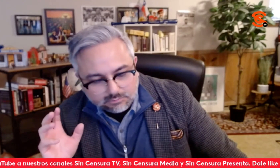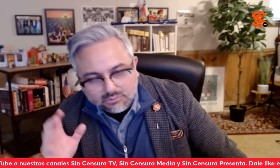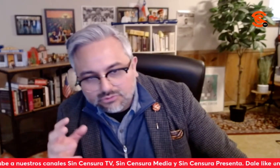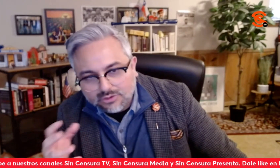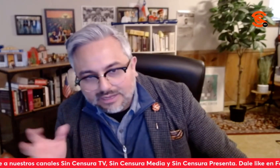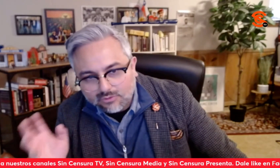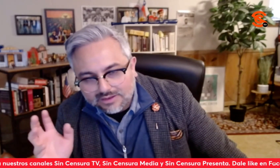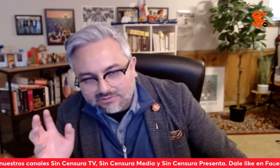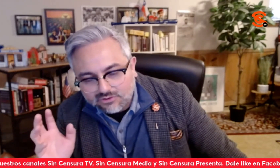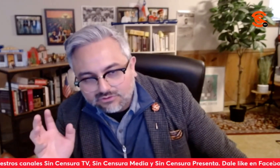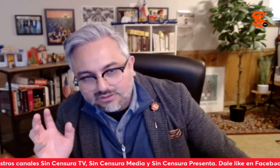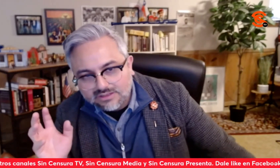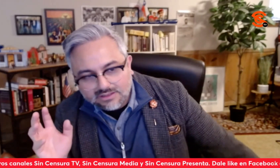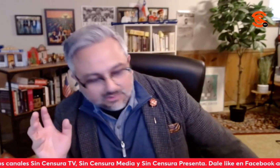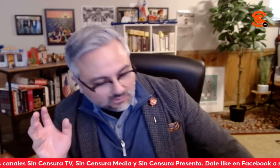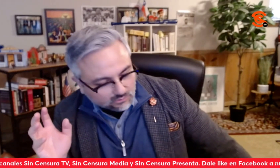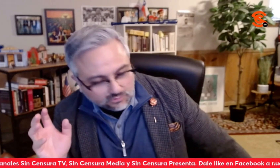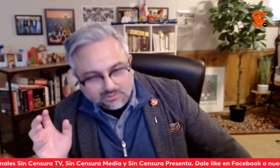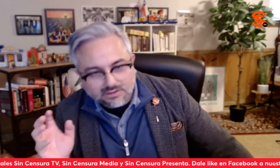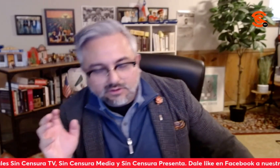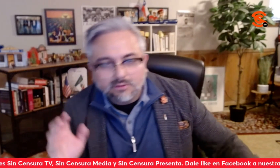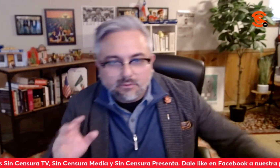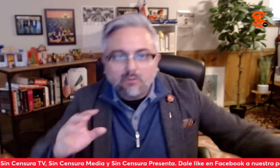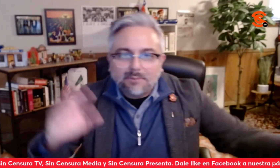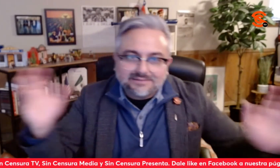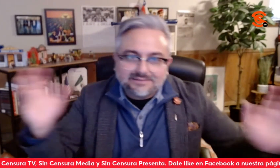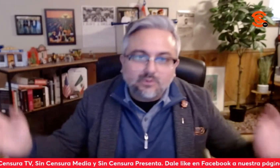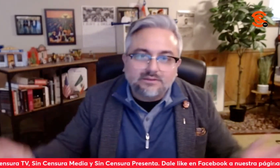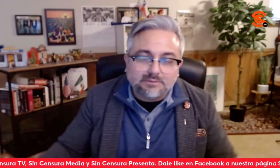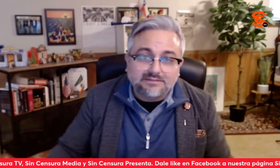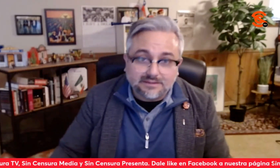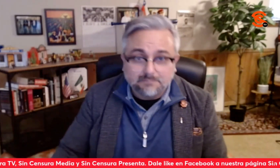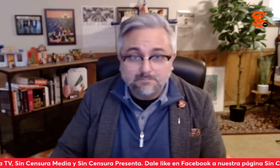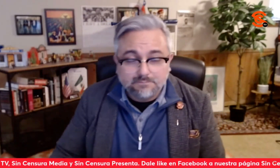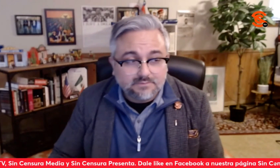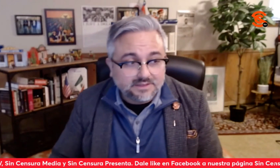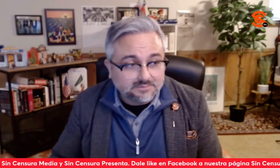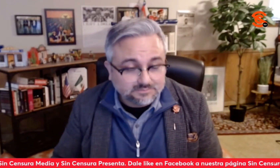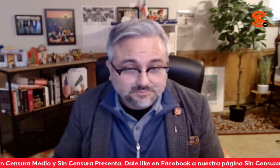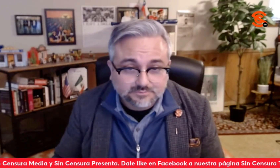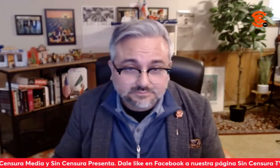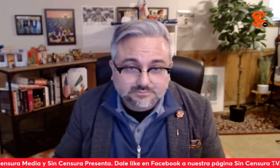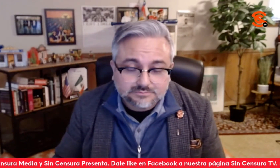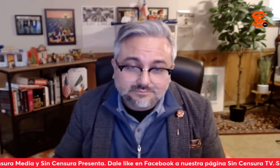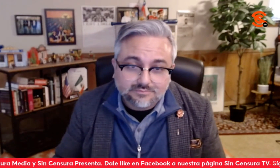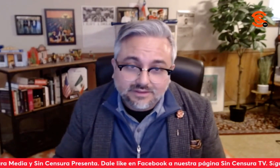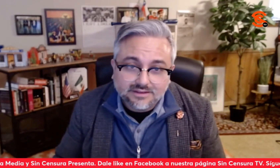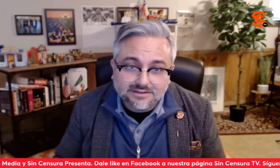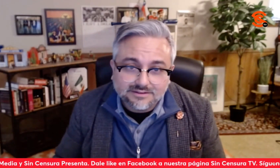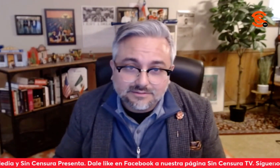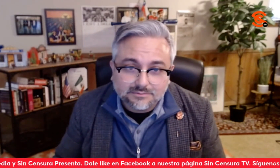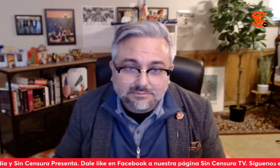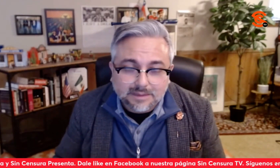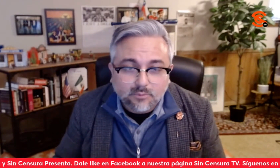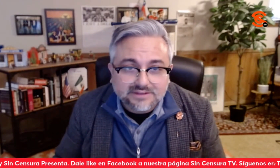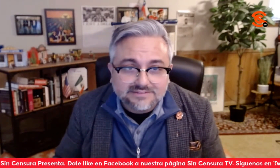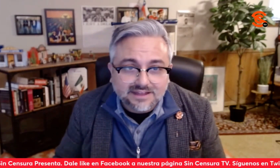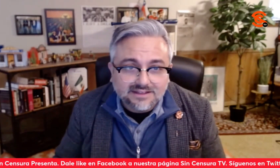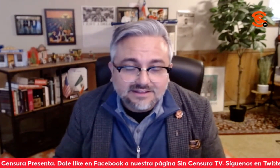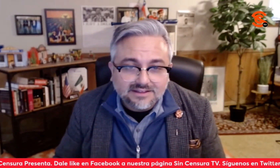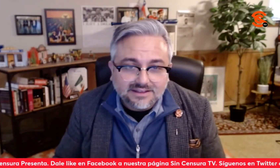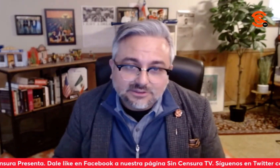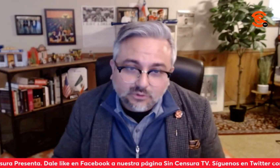pues puso a donación cuando como parte de una especie de eh